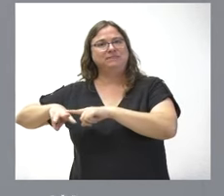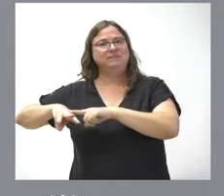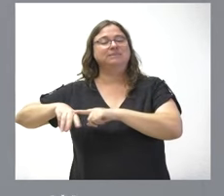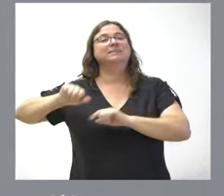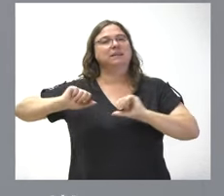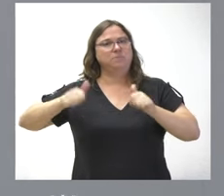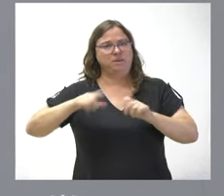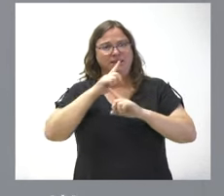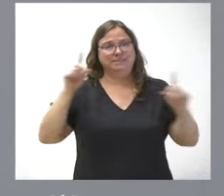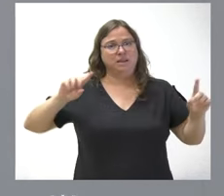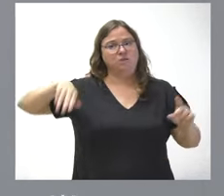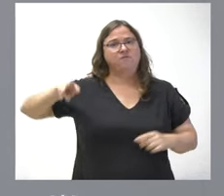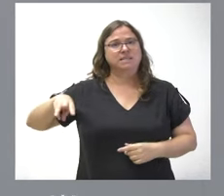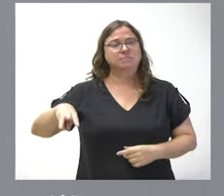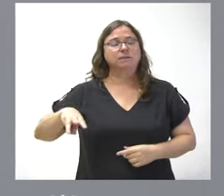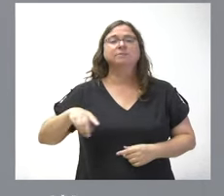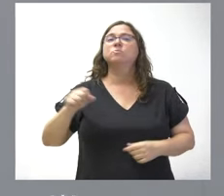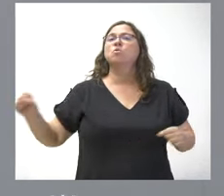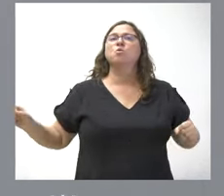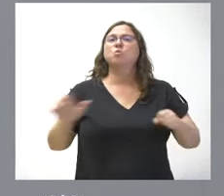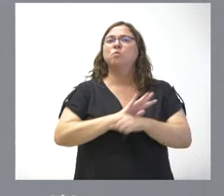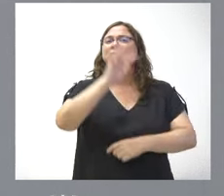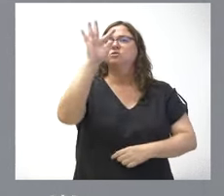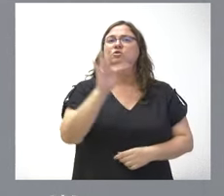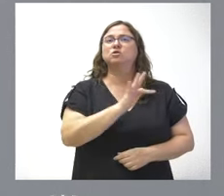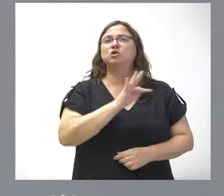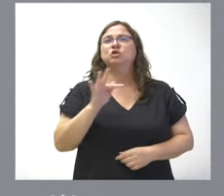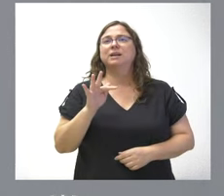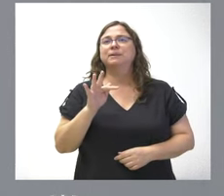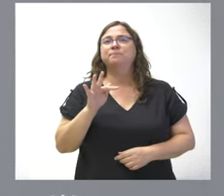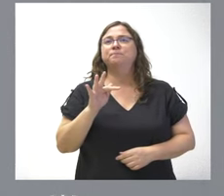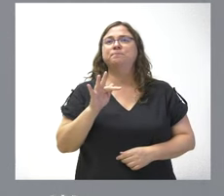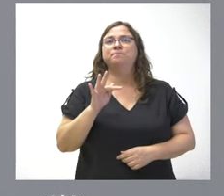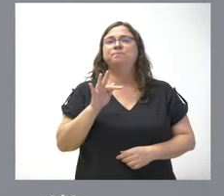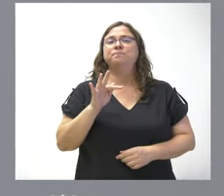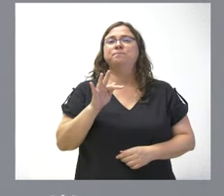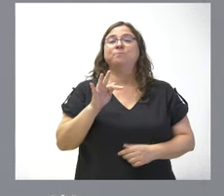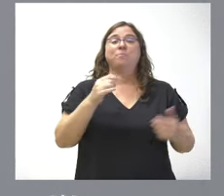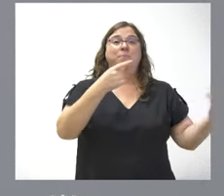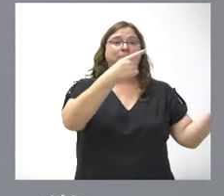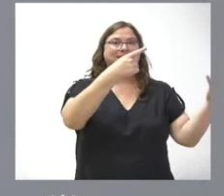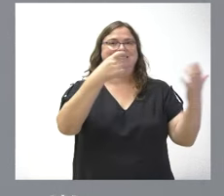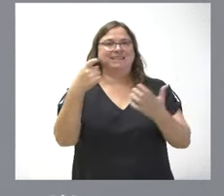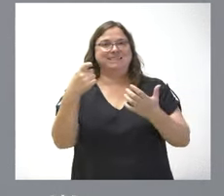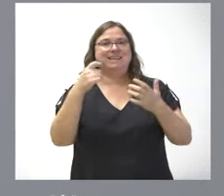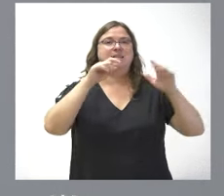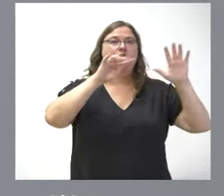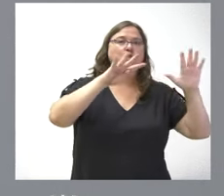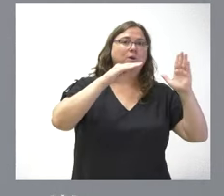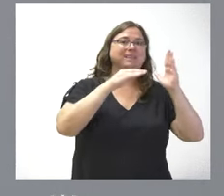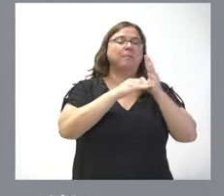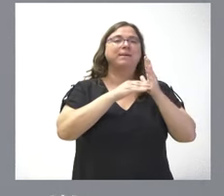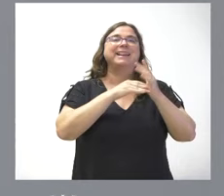ejercicio con esto se abordan un total de 690.000